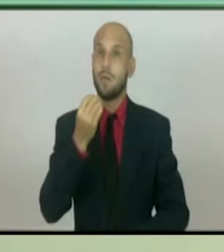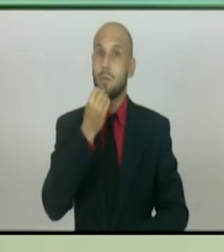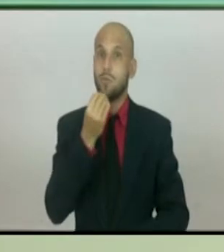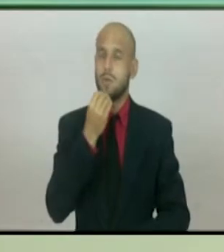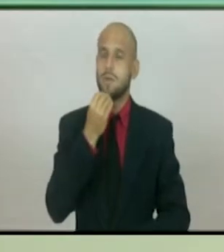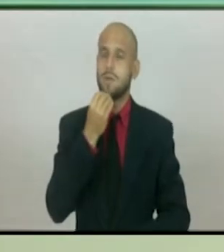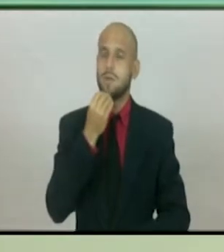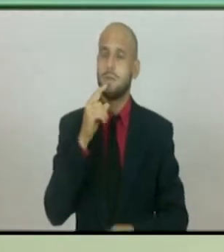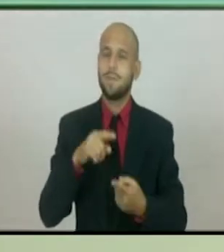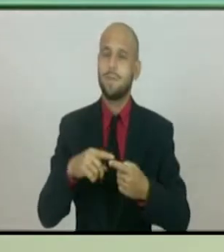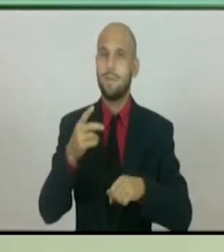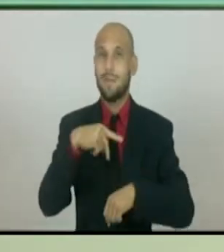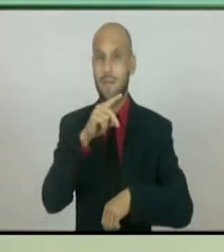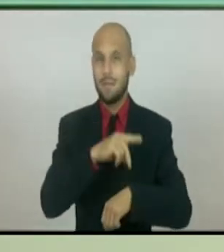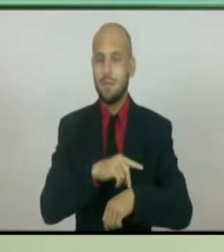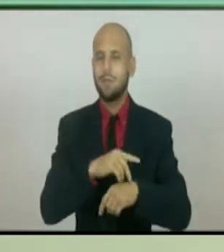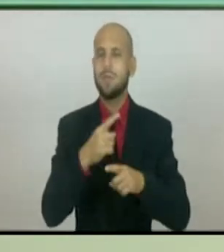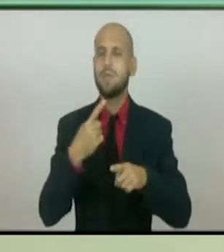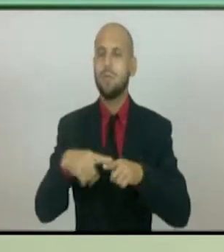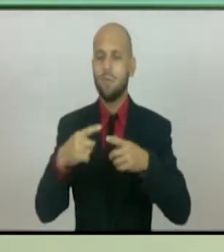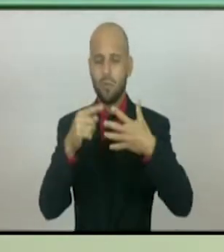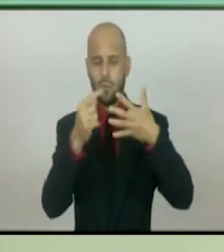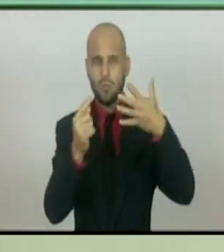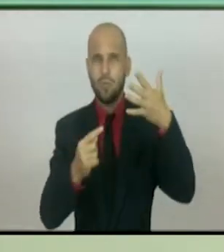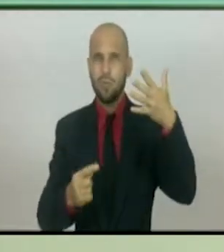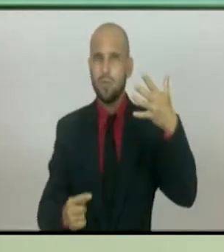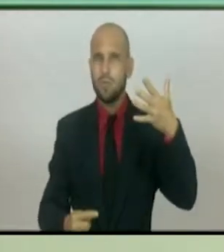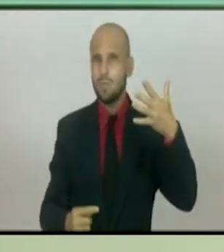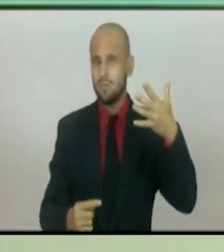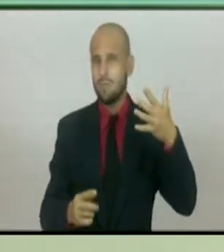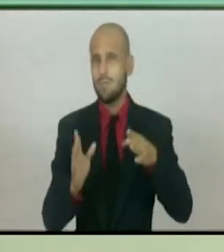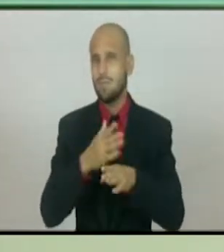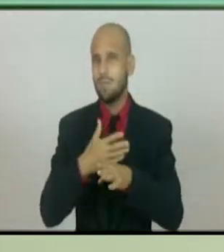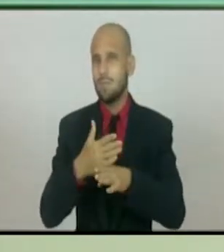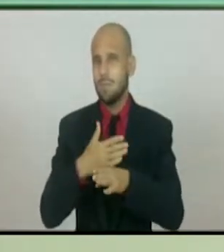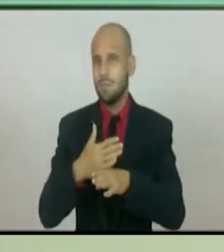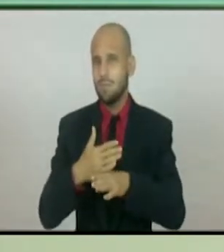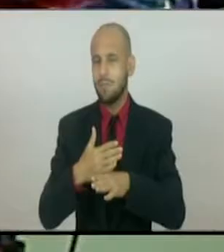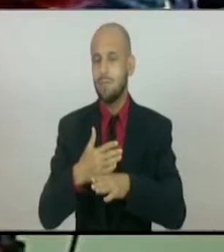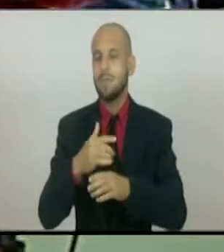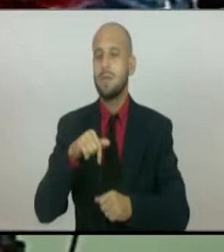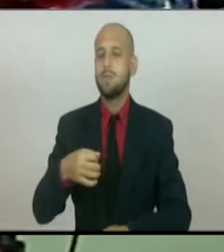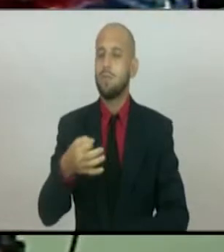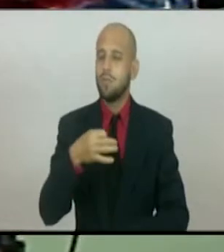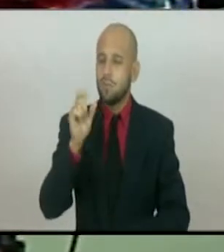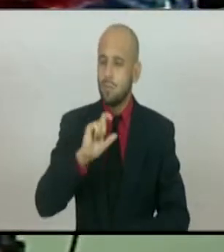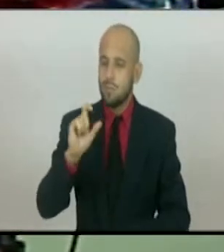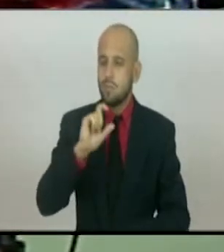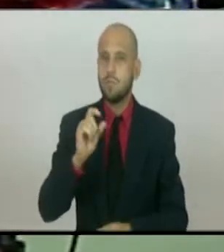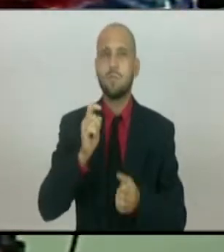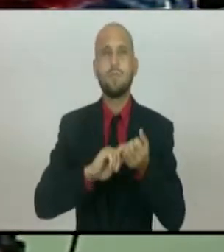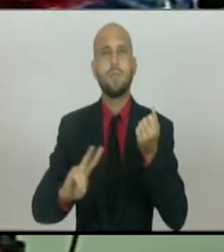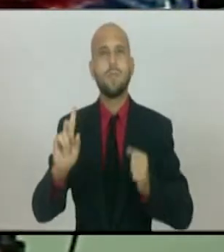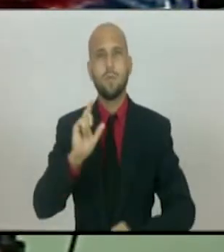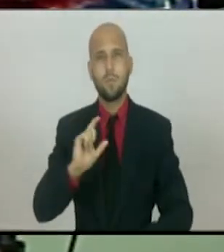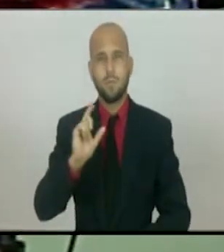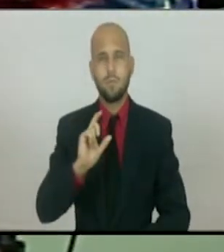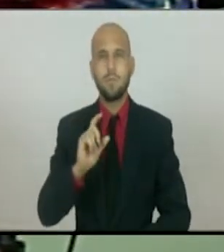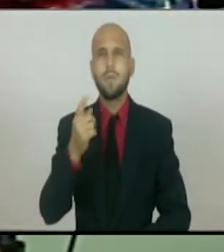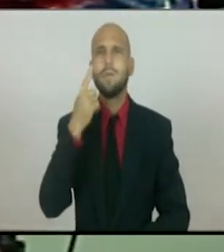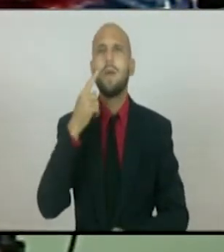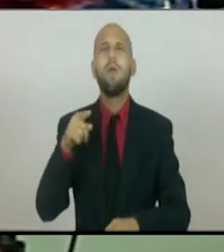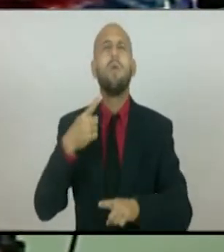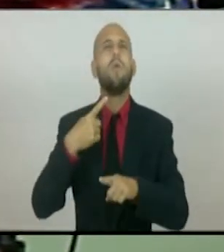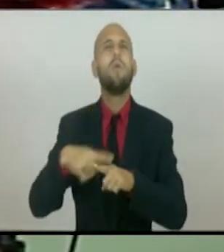o las arbovirosis que están en estos momentos vigentes en la provincia y en el municipio Camagüey como tal, es el dengue. O sea que no tenemos casos de